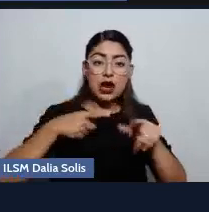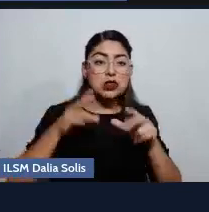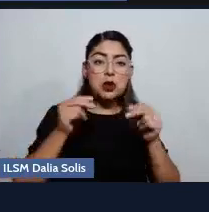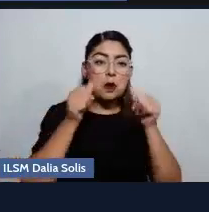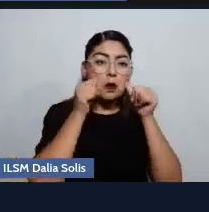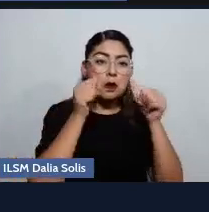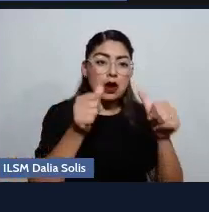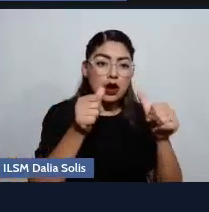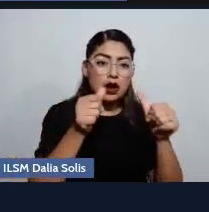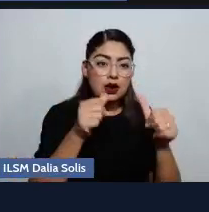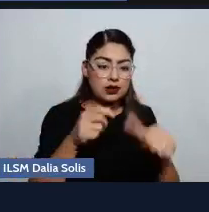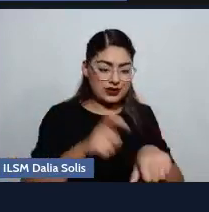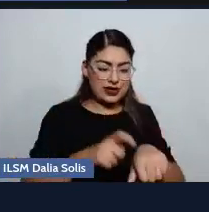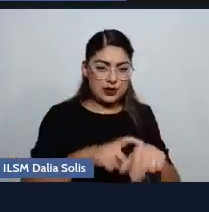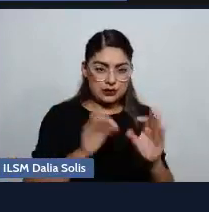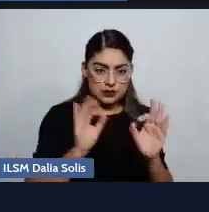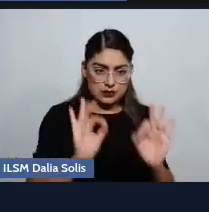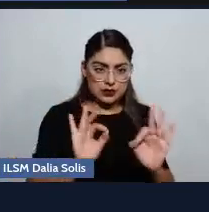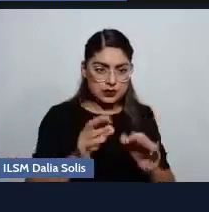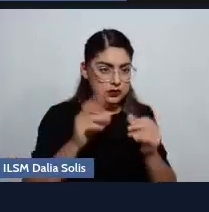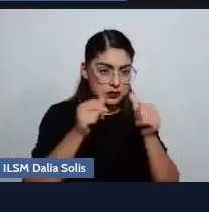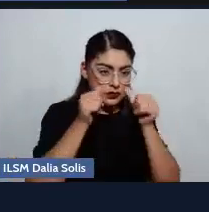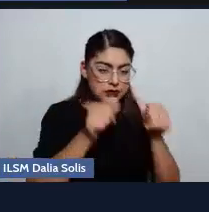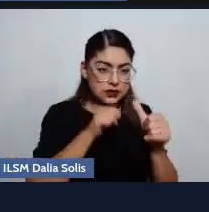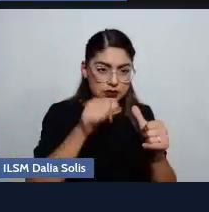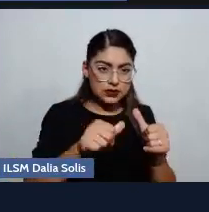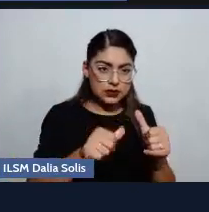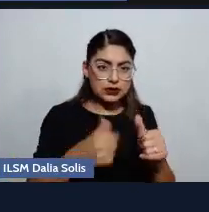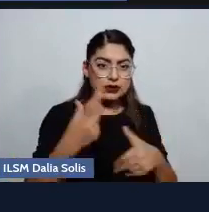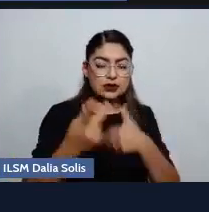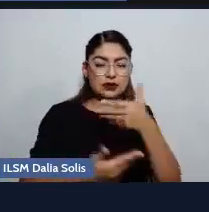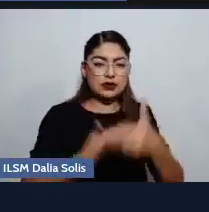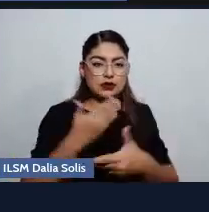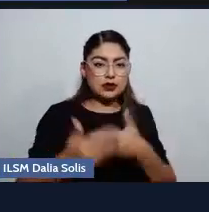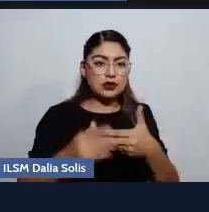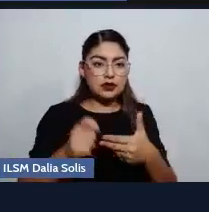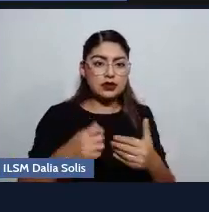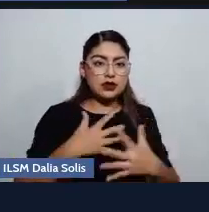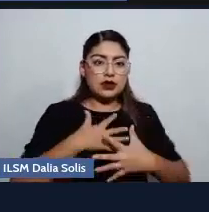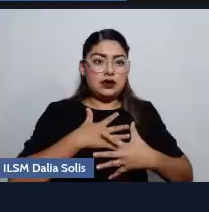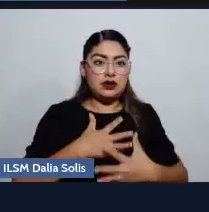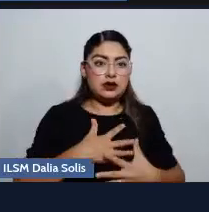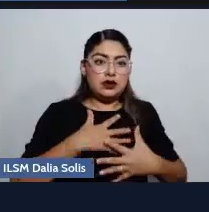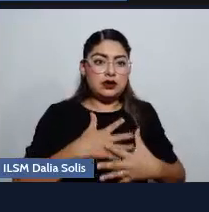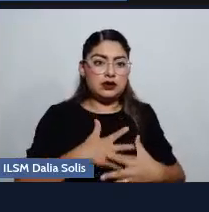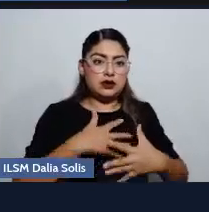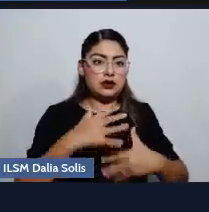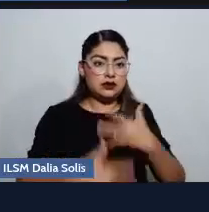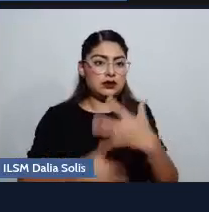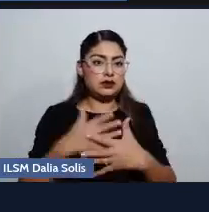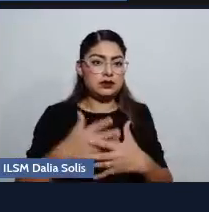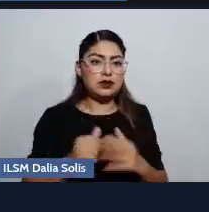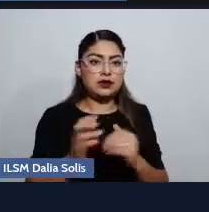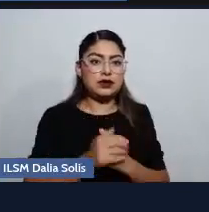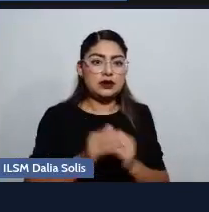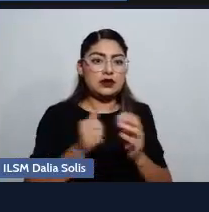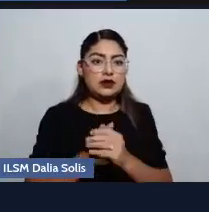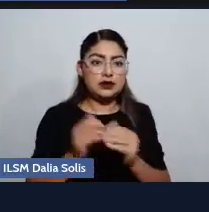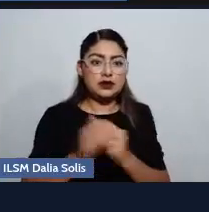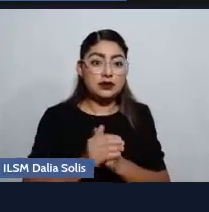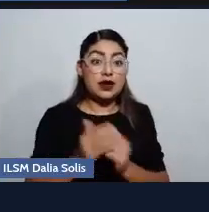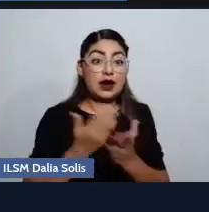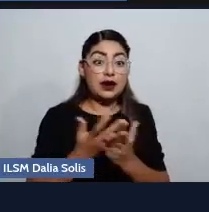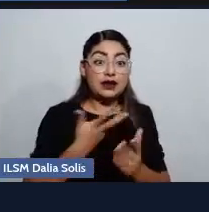a un ataque de miedo, ataque de pánico, y se volvió ansioso, y ahora tiene hipertensión, y ahora